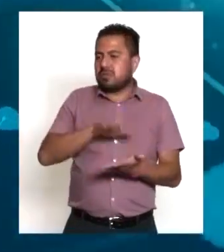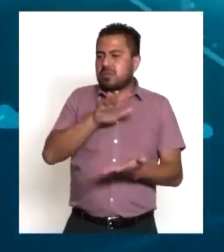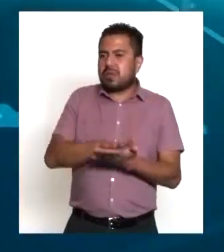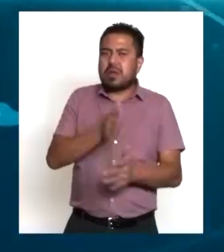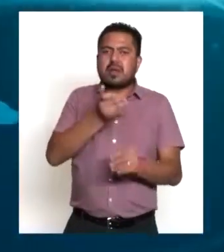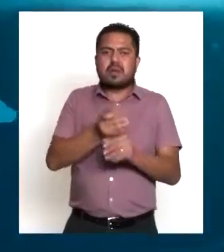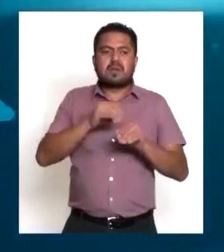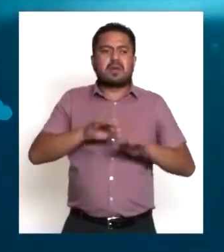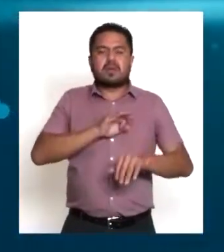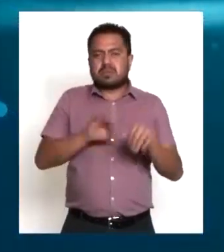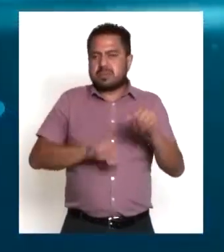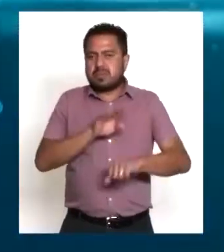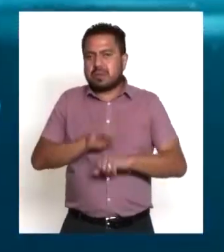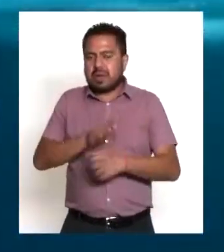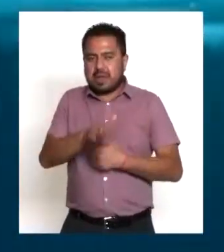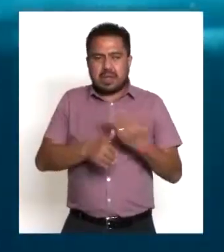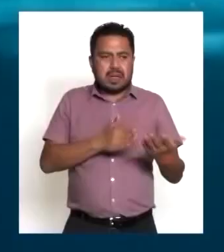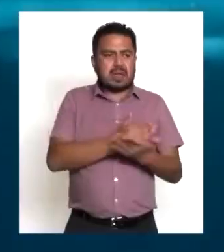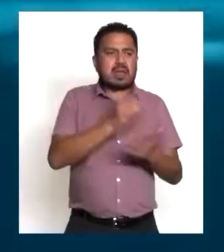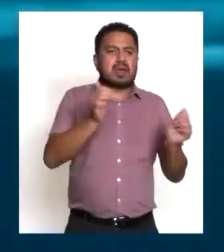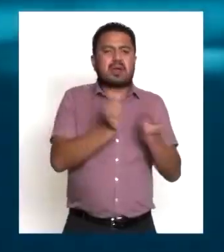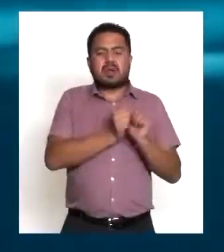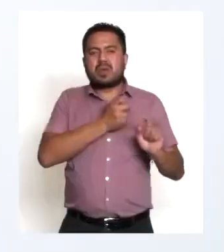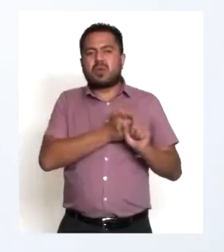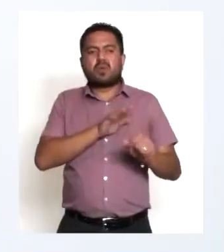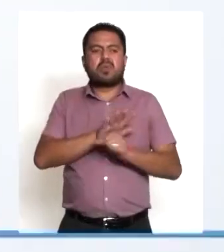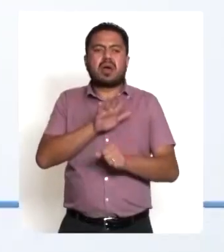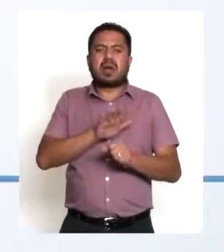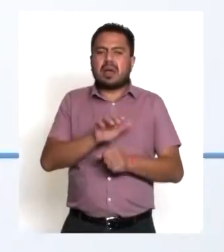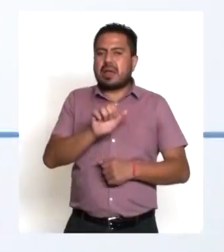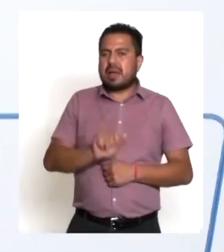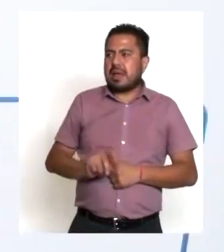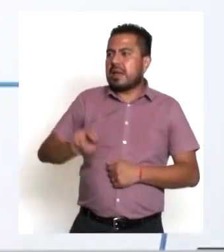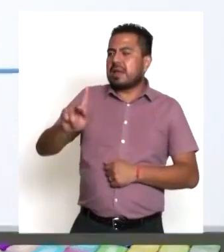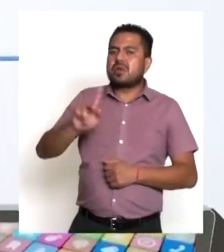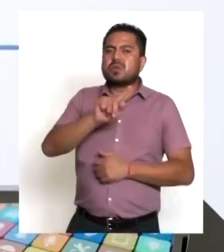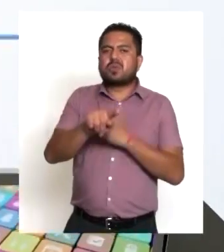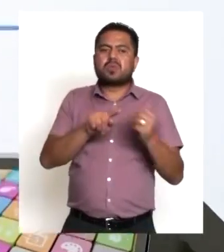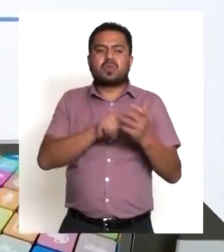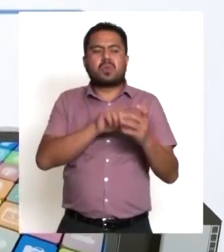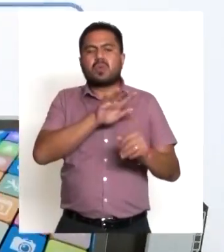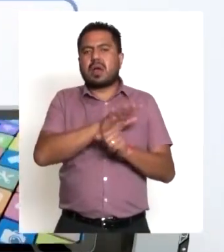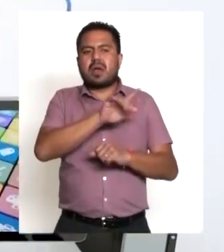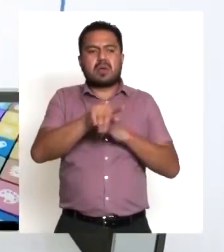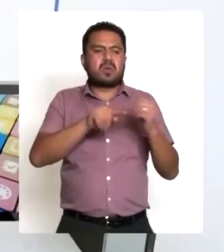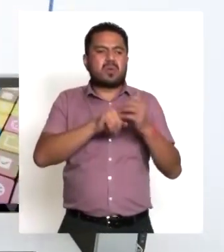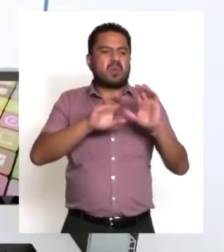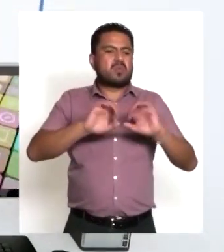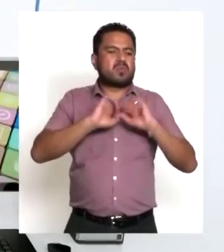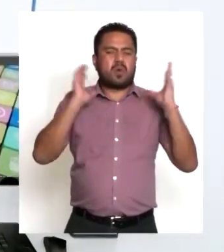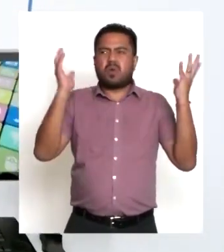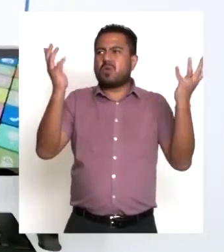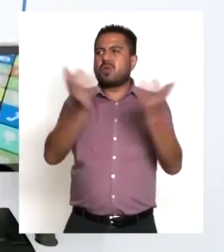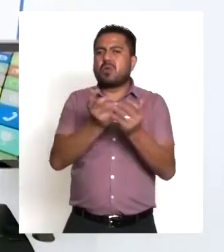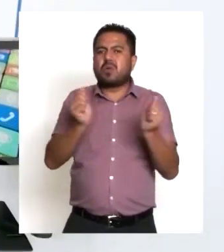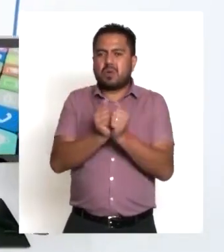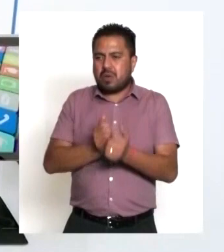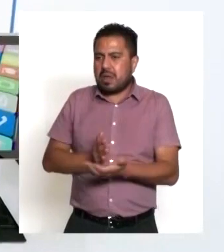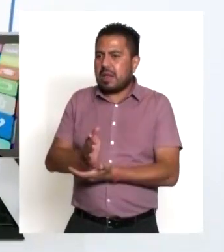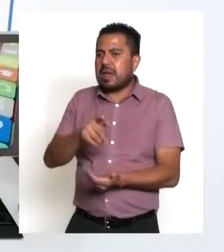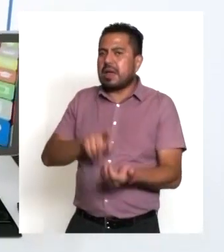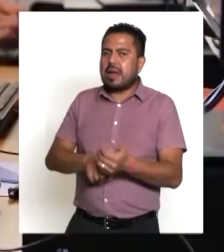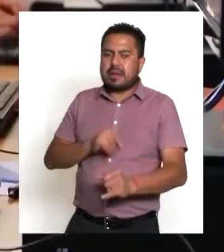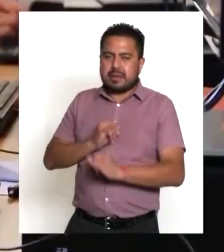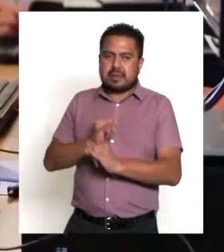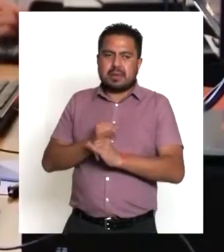de almacenar la información nos permite acceder a ella desde cualquier dispositivo ubicado en cualquier lugar del mundo con